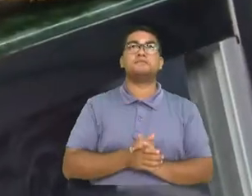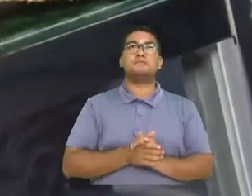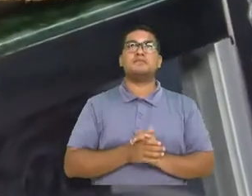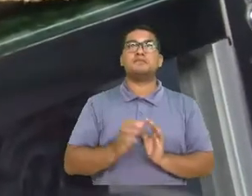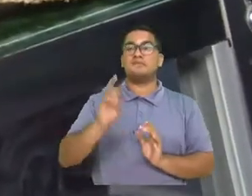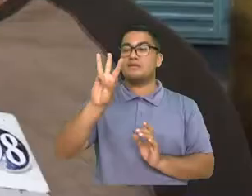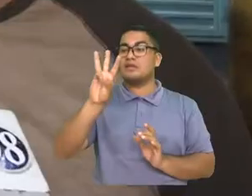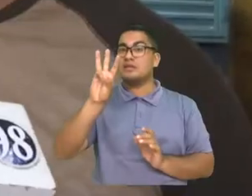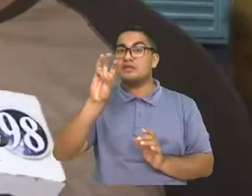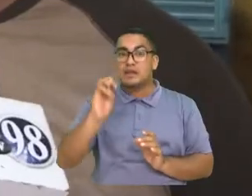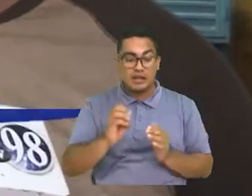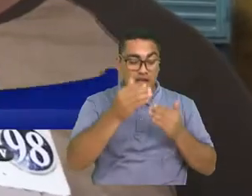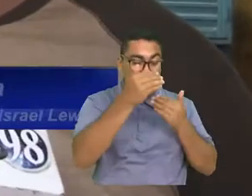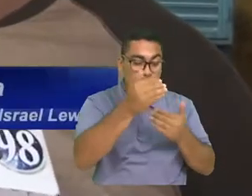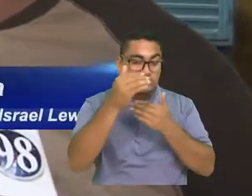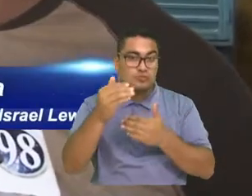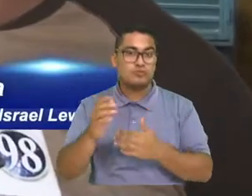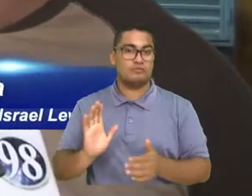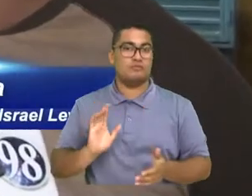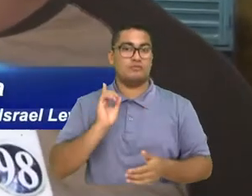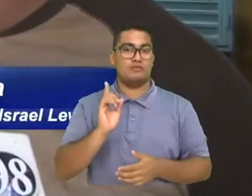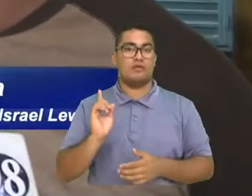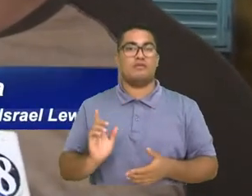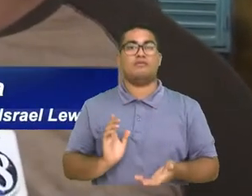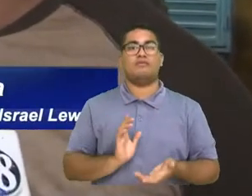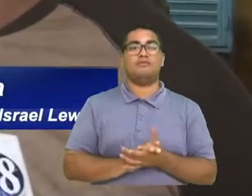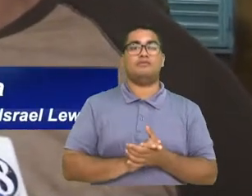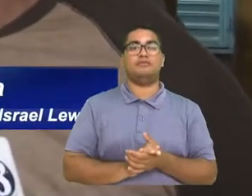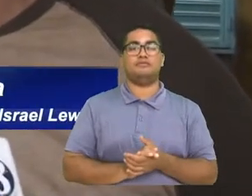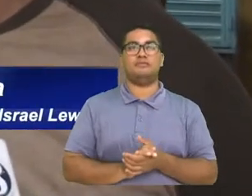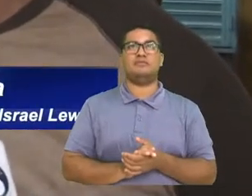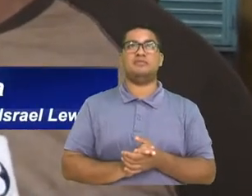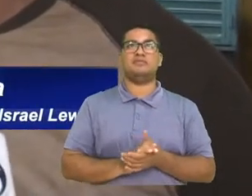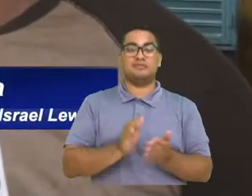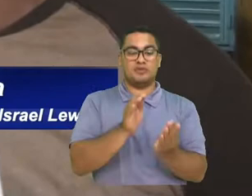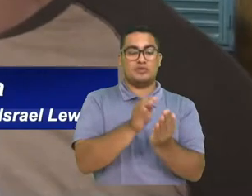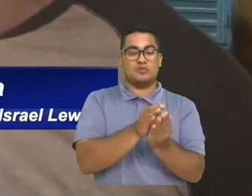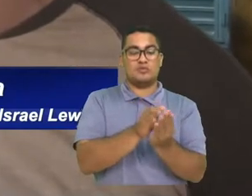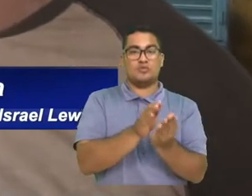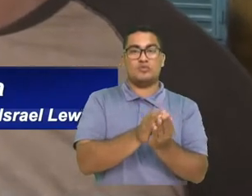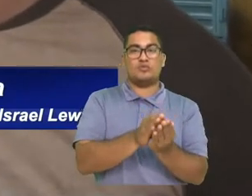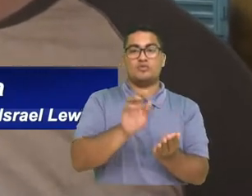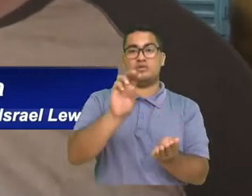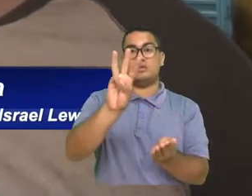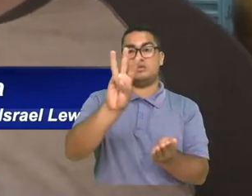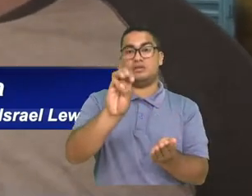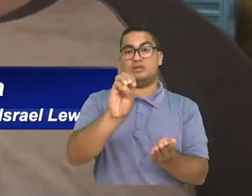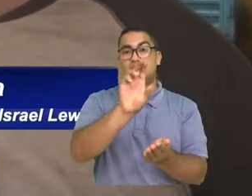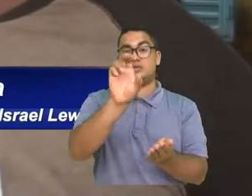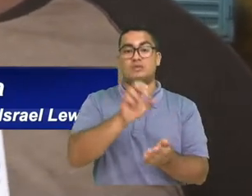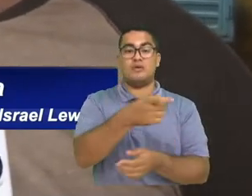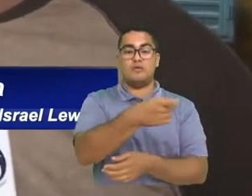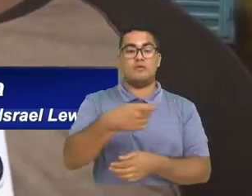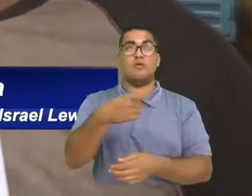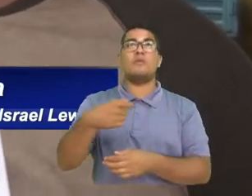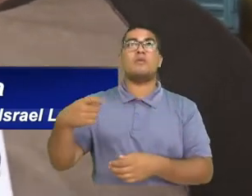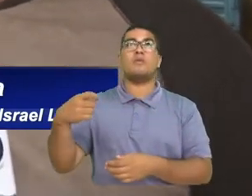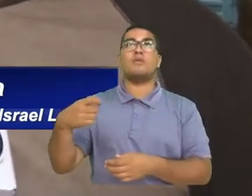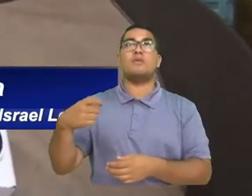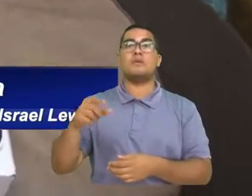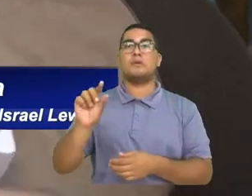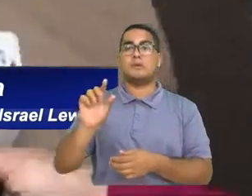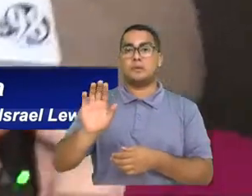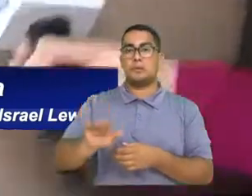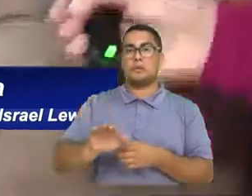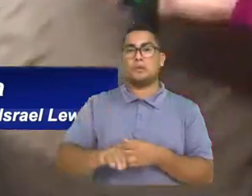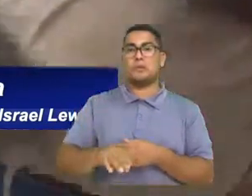cada pescadito. Bueno, el precio de la concha está normalmente, su precio normalmente es que vale 30 córdoba. El camarón está igual, ya bajó el camarón.